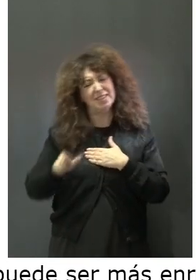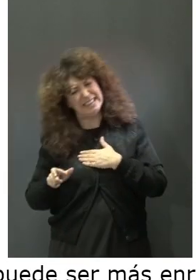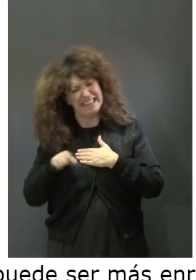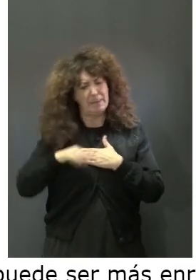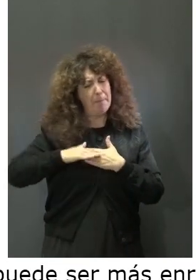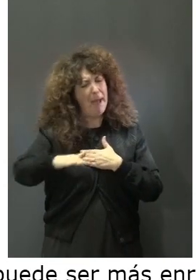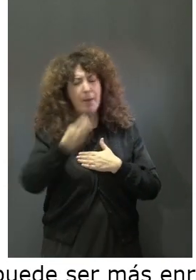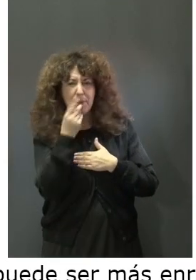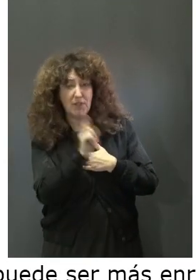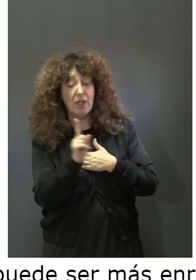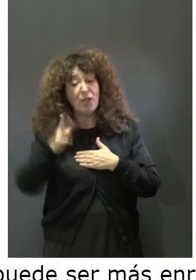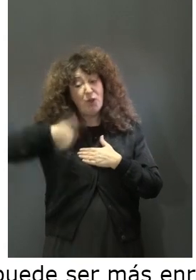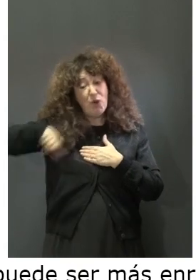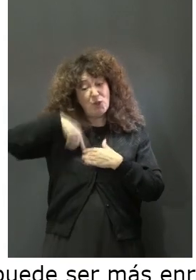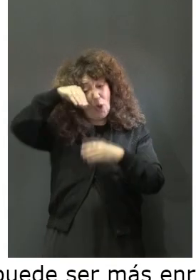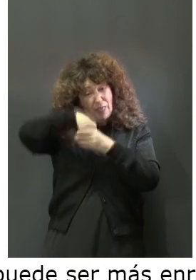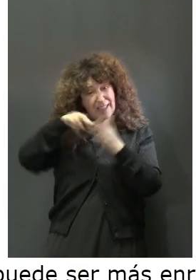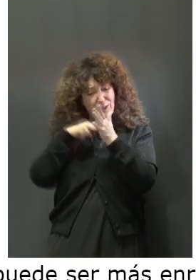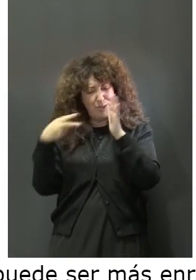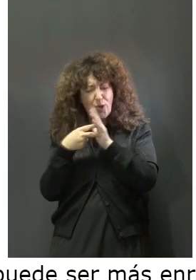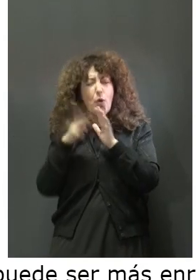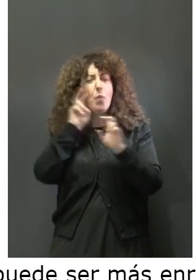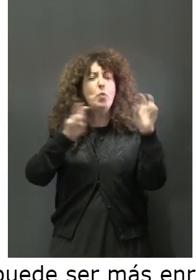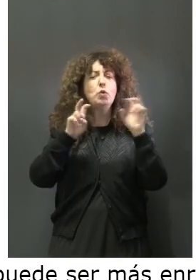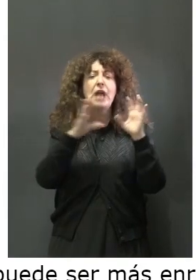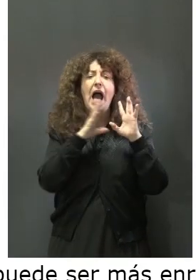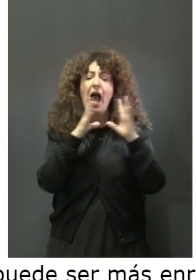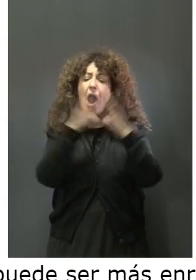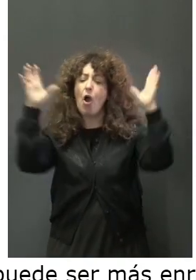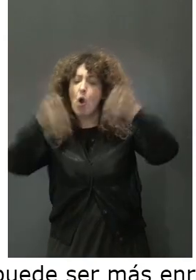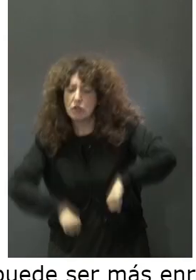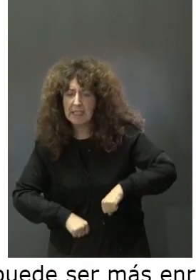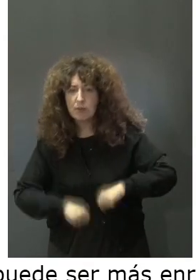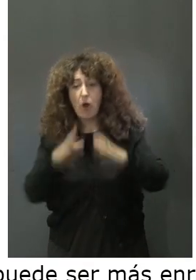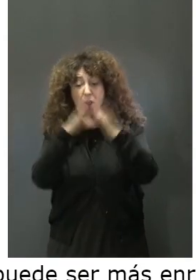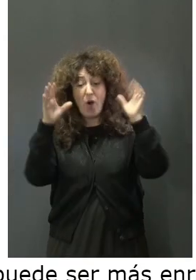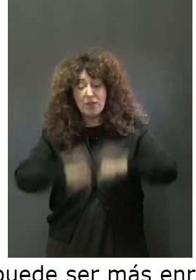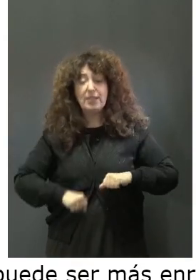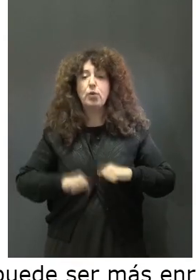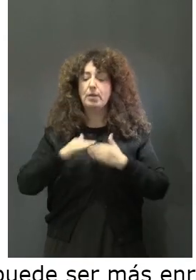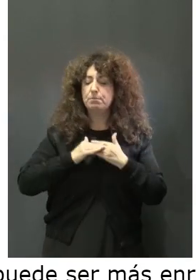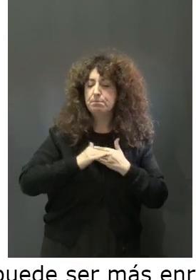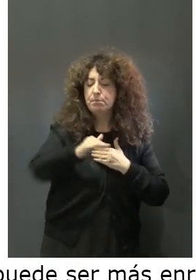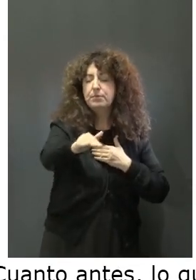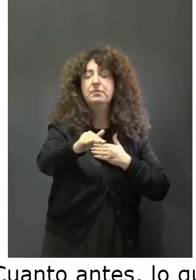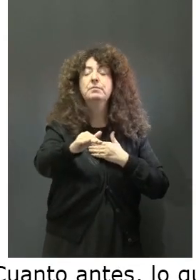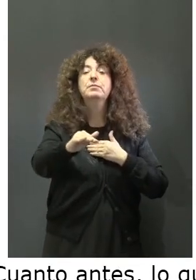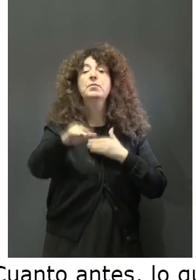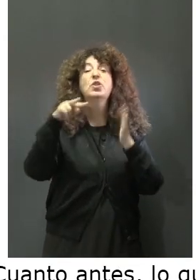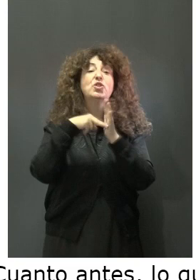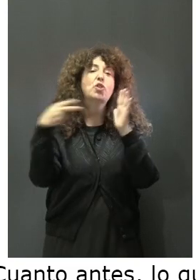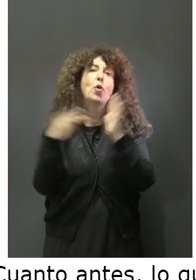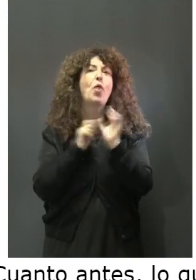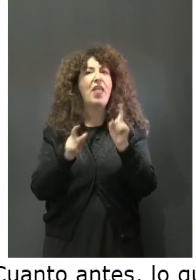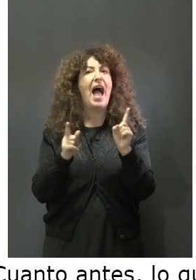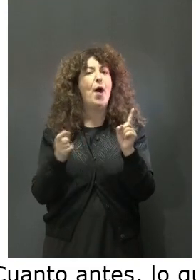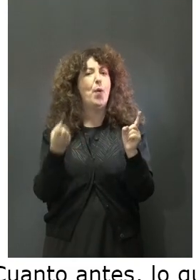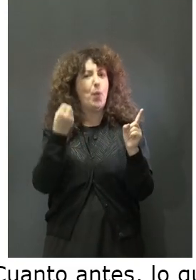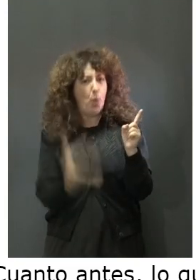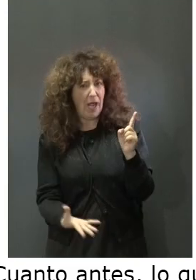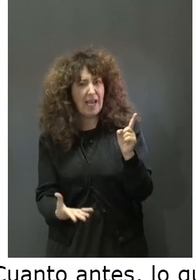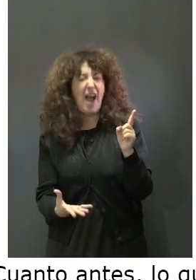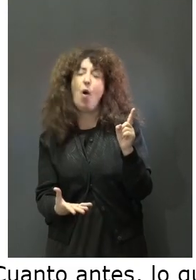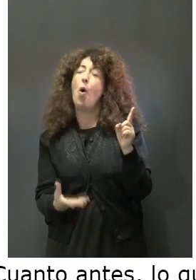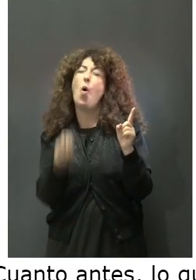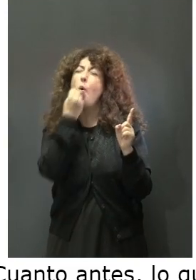intentamos consensuar en nuestras soluciones, ¿no? Implementar aquellas soluciones que van a ser, digamos, buenas o lo más